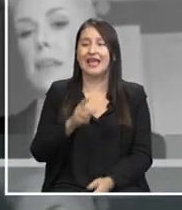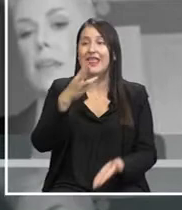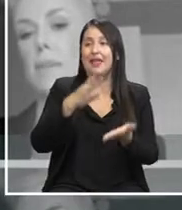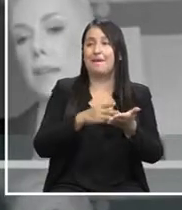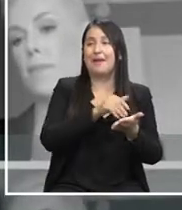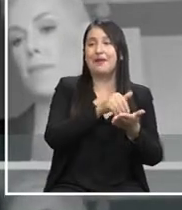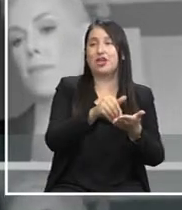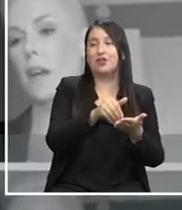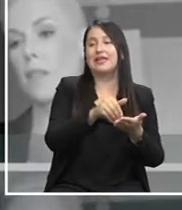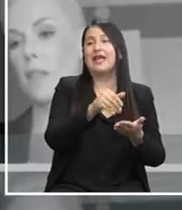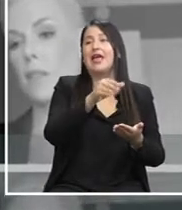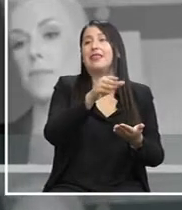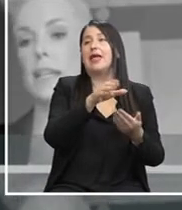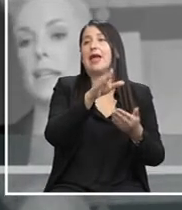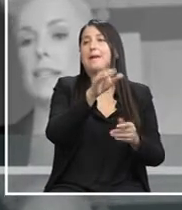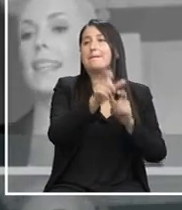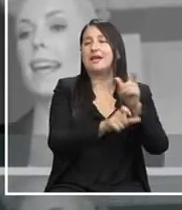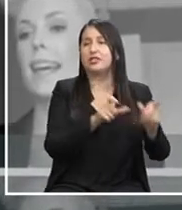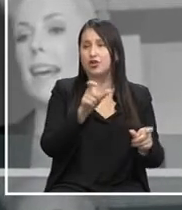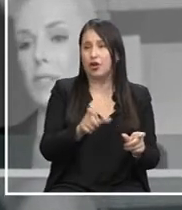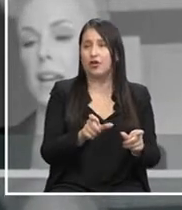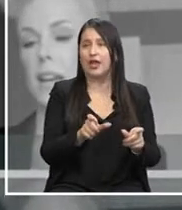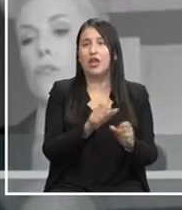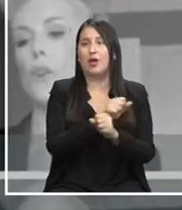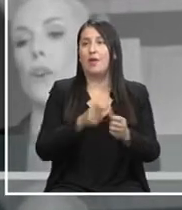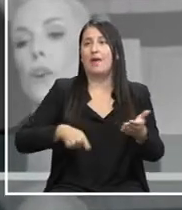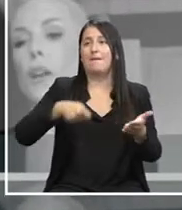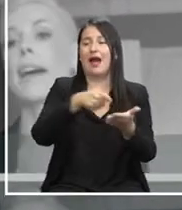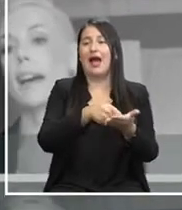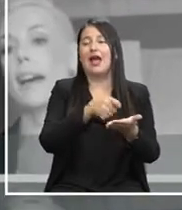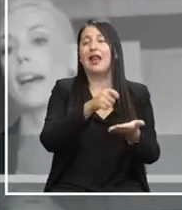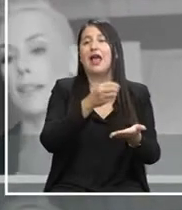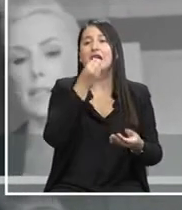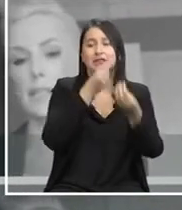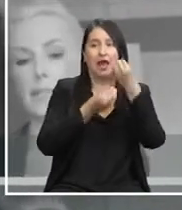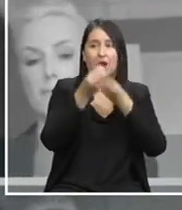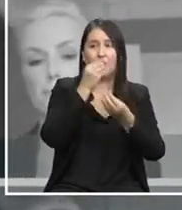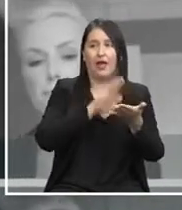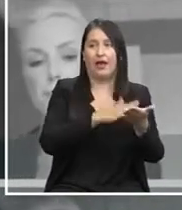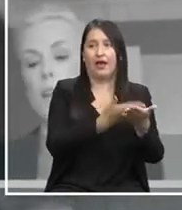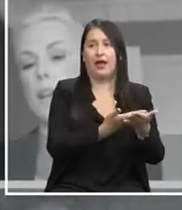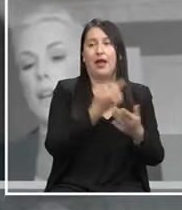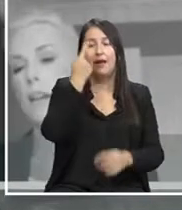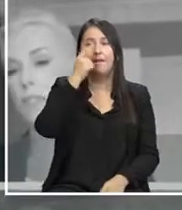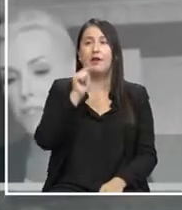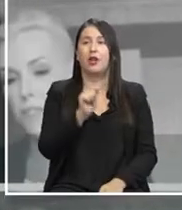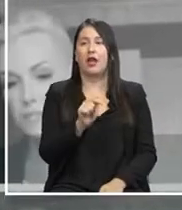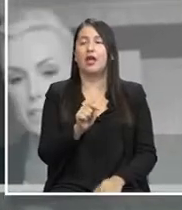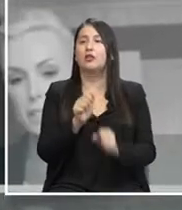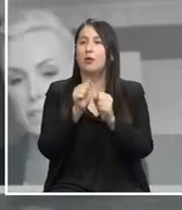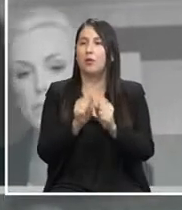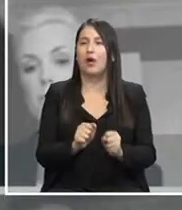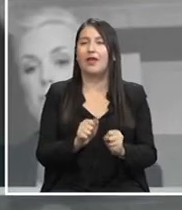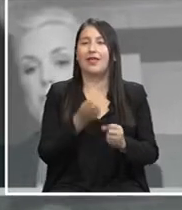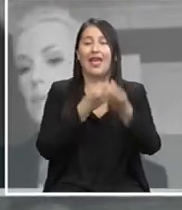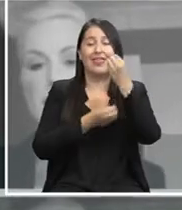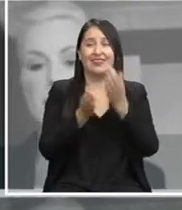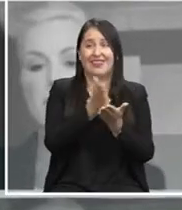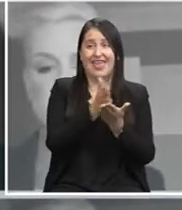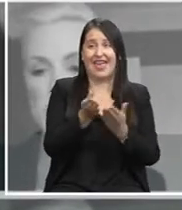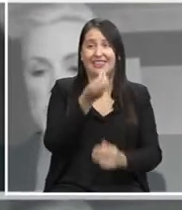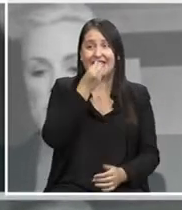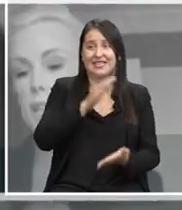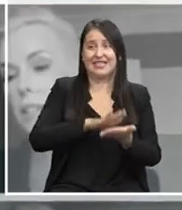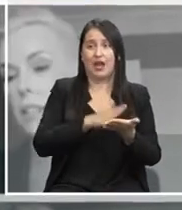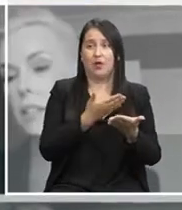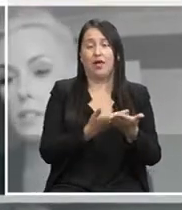en este planeta que no pueden pagar una dieta saludable. A primera vista, esto puede sugerir que las dietas saludables son un